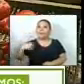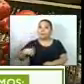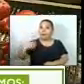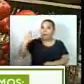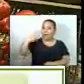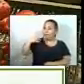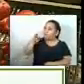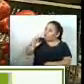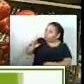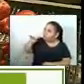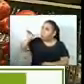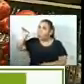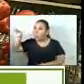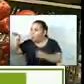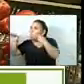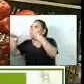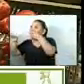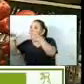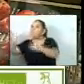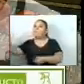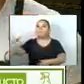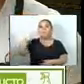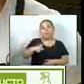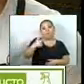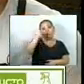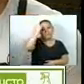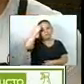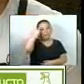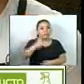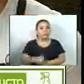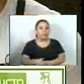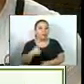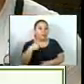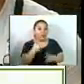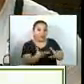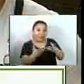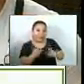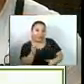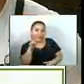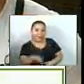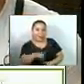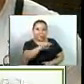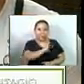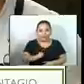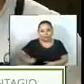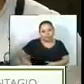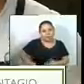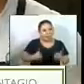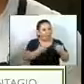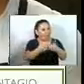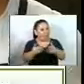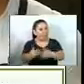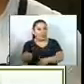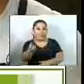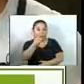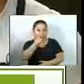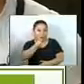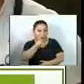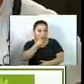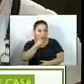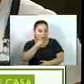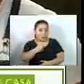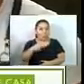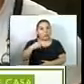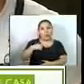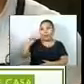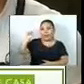realizó hace algunos años siempre quise traer algo distinto acá al país en donde lo que